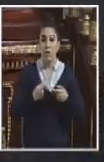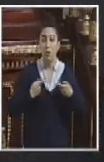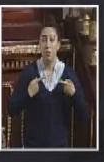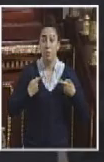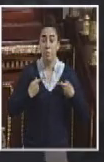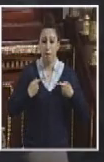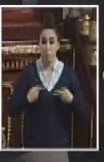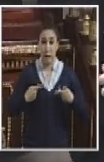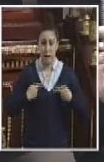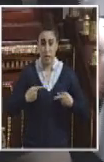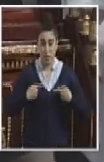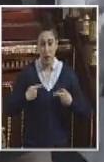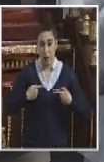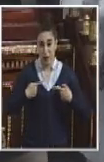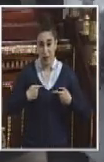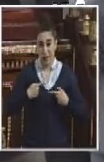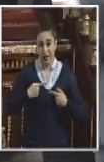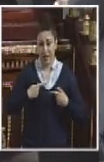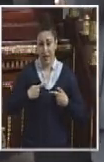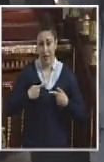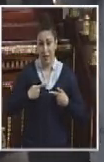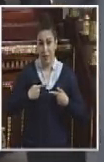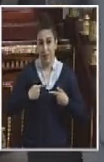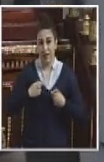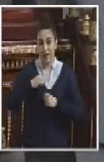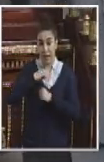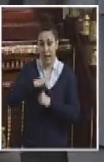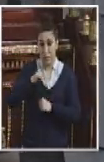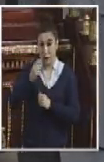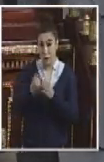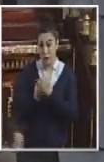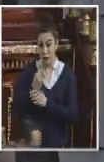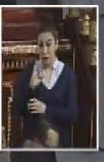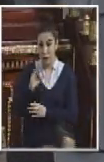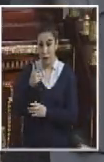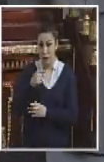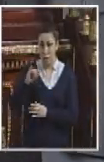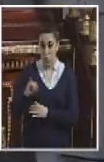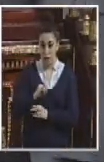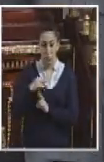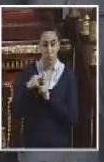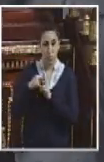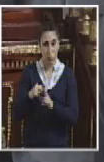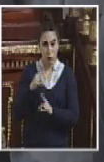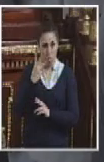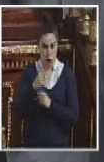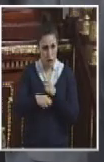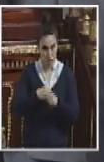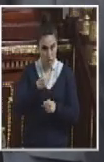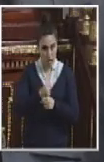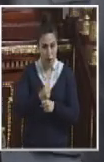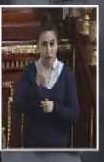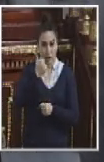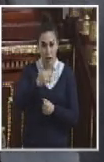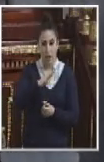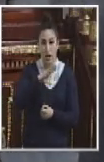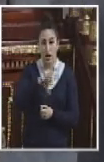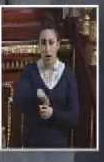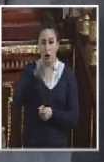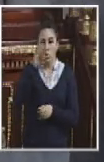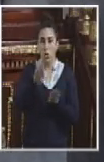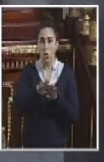persona titular de esta fiscalía durará 4 años y será electa por mayoría calificada